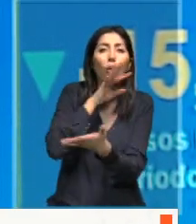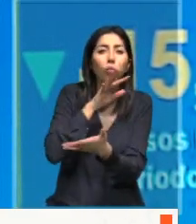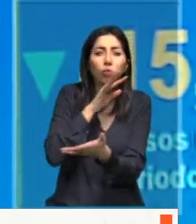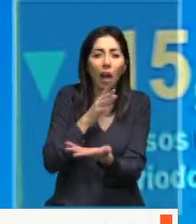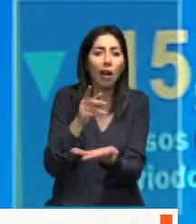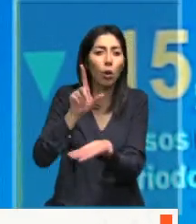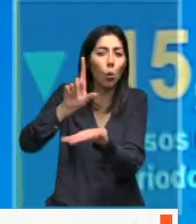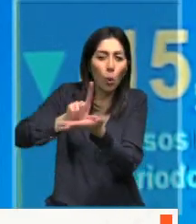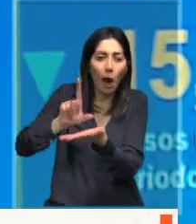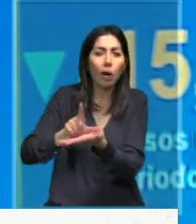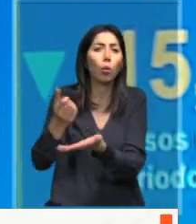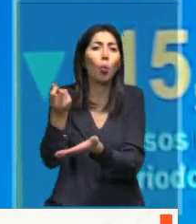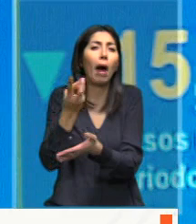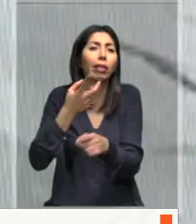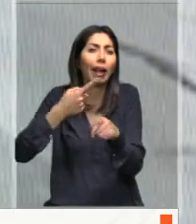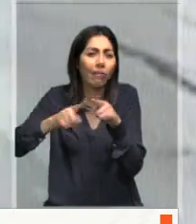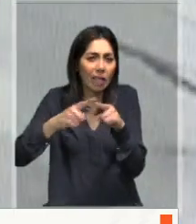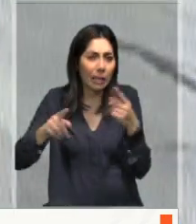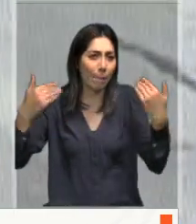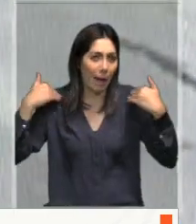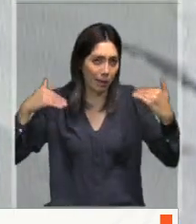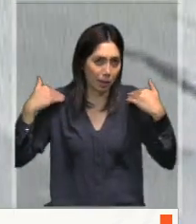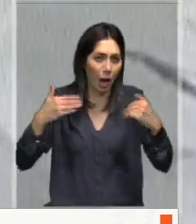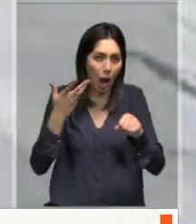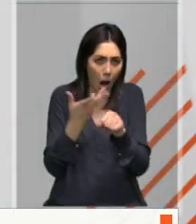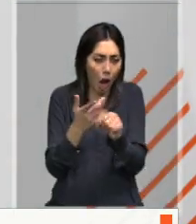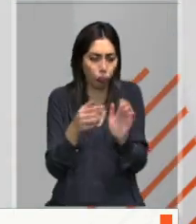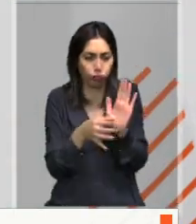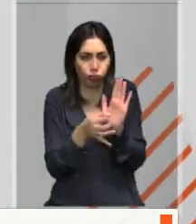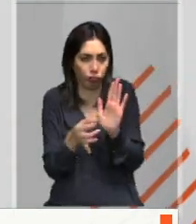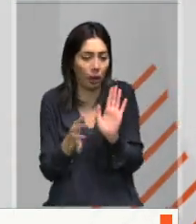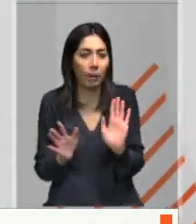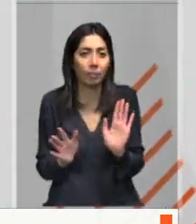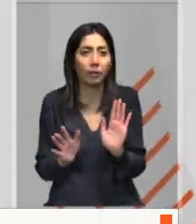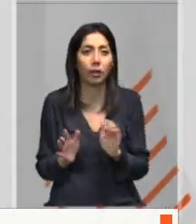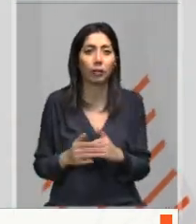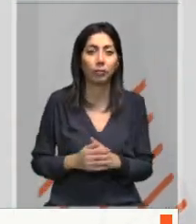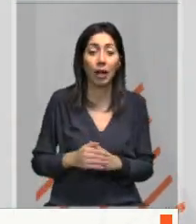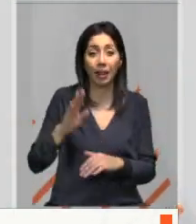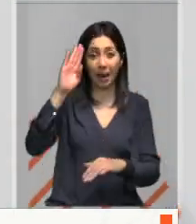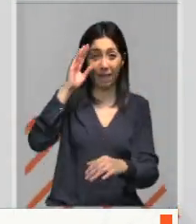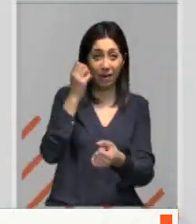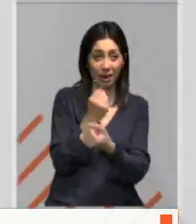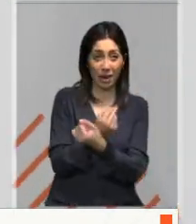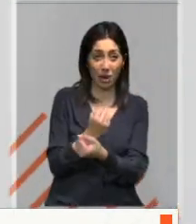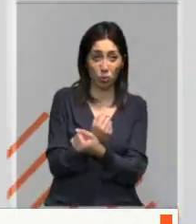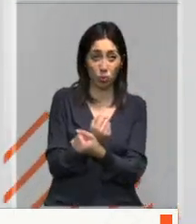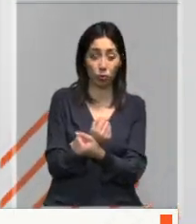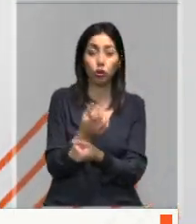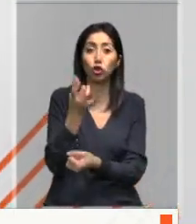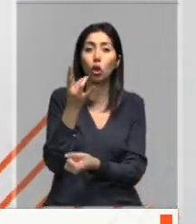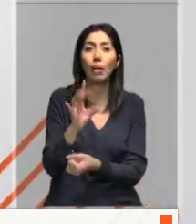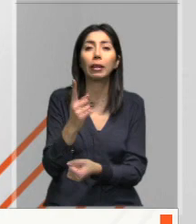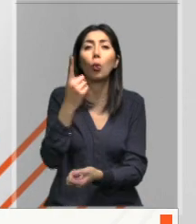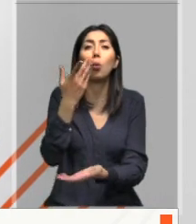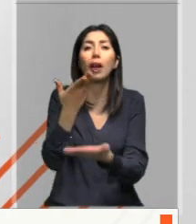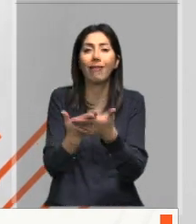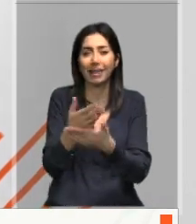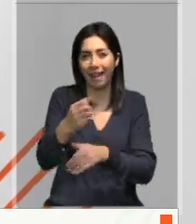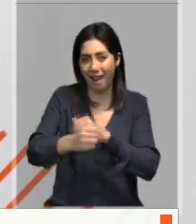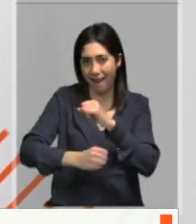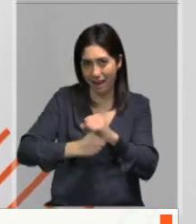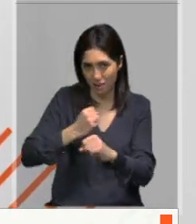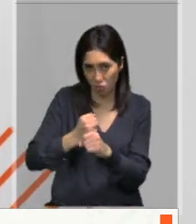la cantidad de prácticas que se deben hacer. Las prácticas para el personal territorial de carabineros se realizan solo una vez al año,